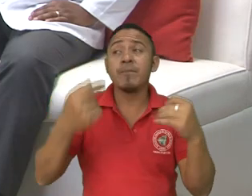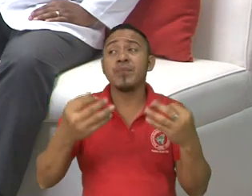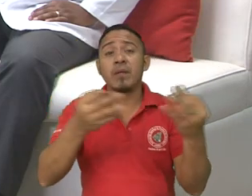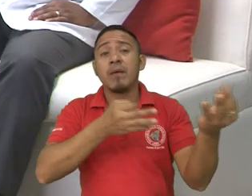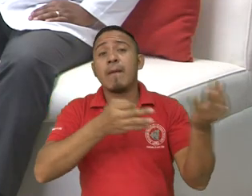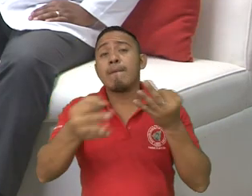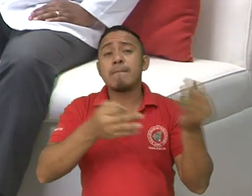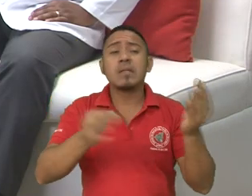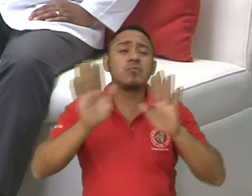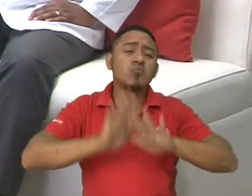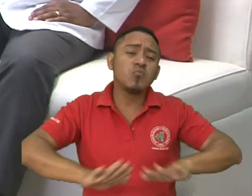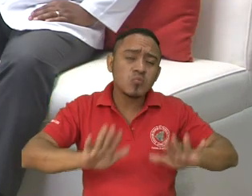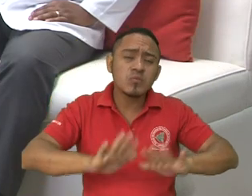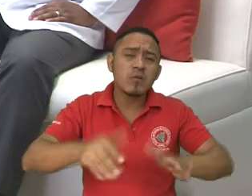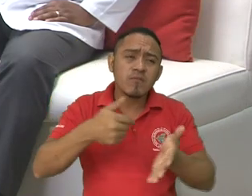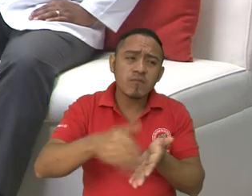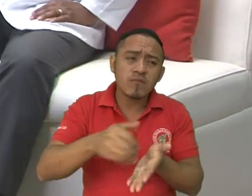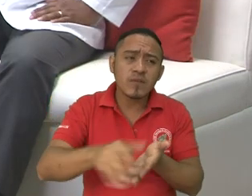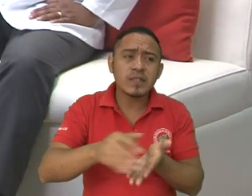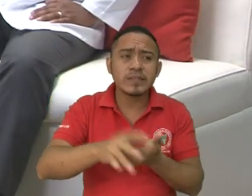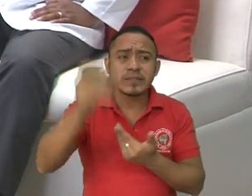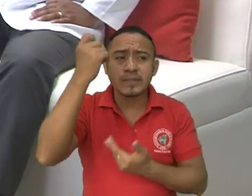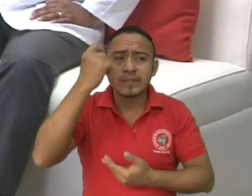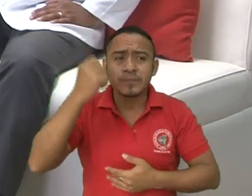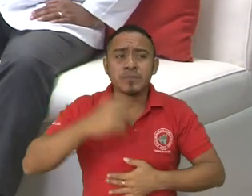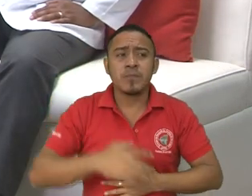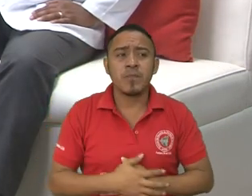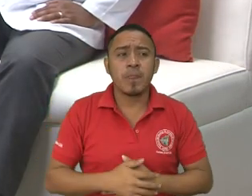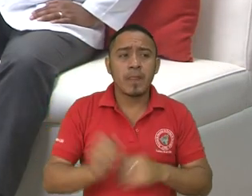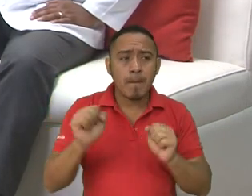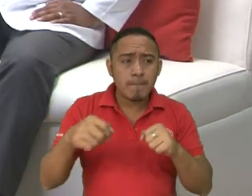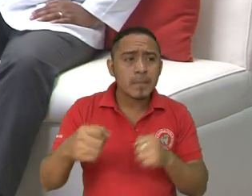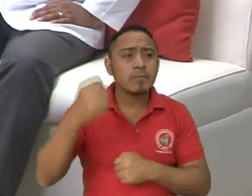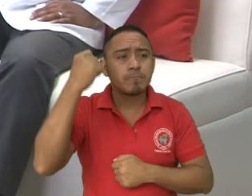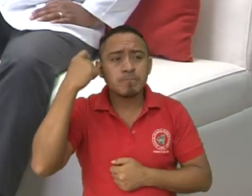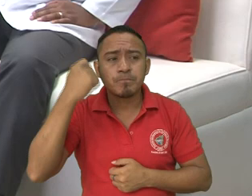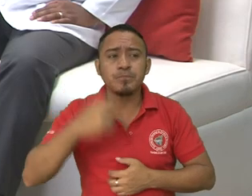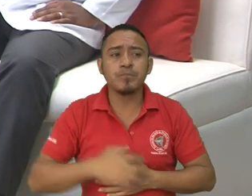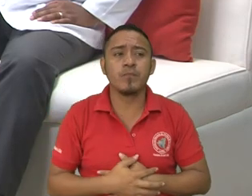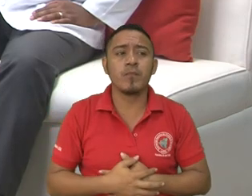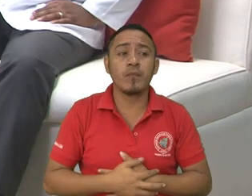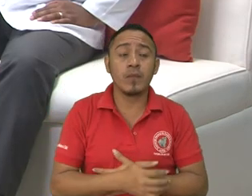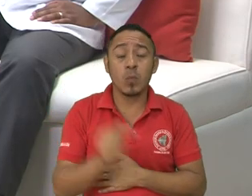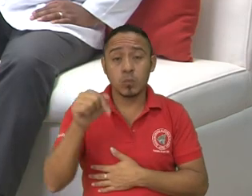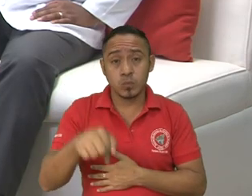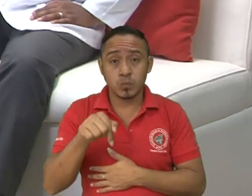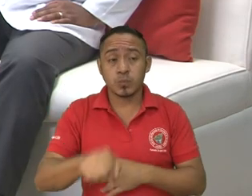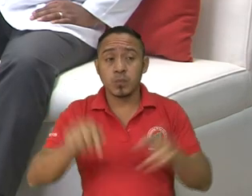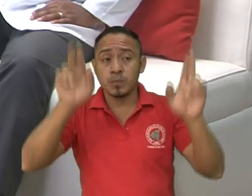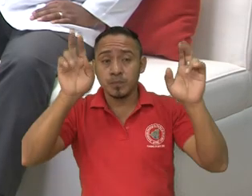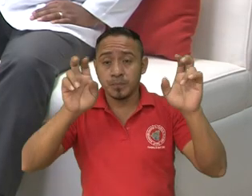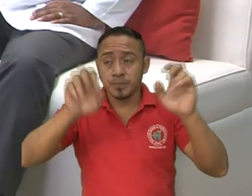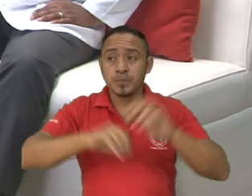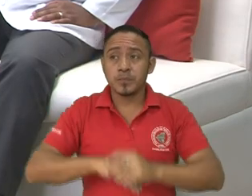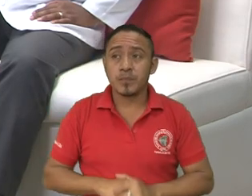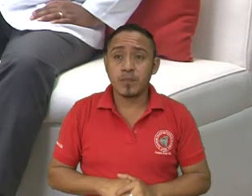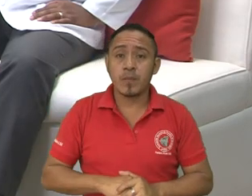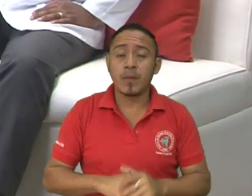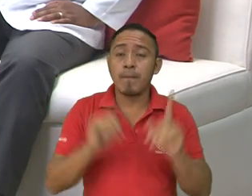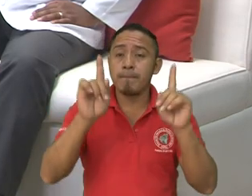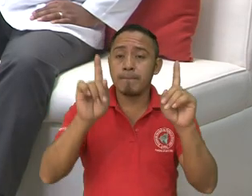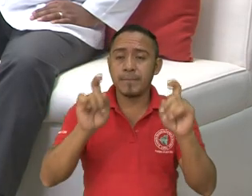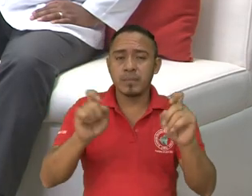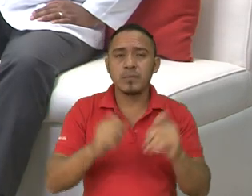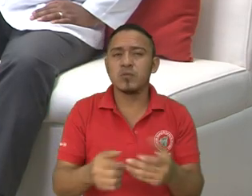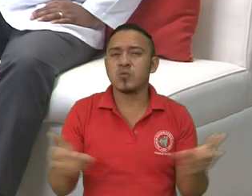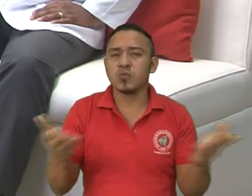manera más sencilla, fácil, para que ellos lo puedan comprender. Bueno, el tema de hoy, primera pregunta, ¿cómo